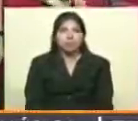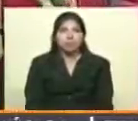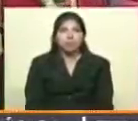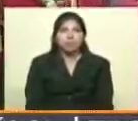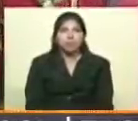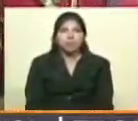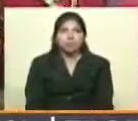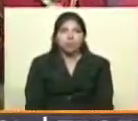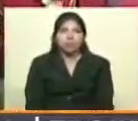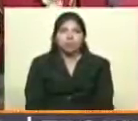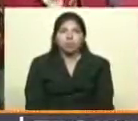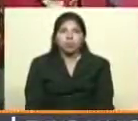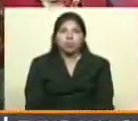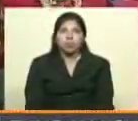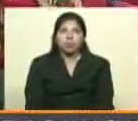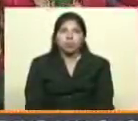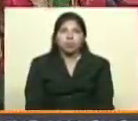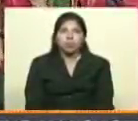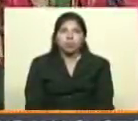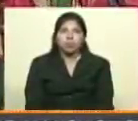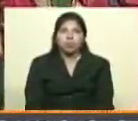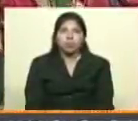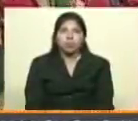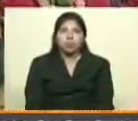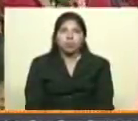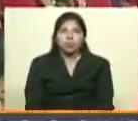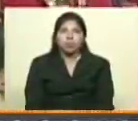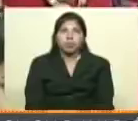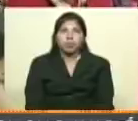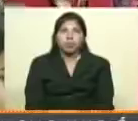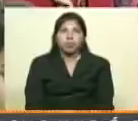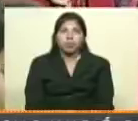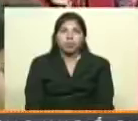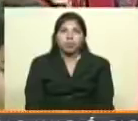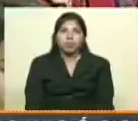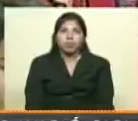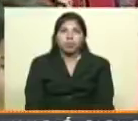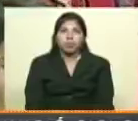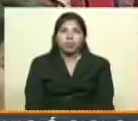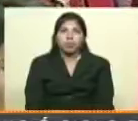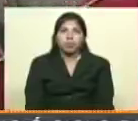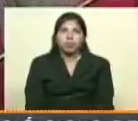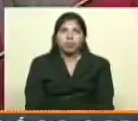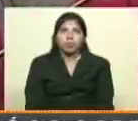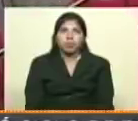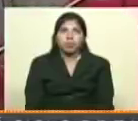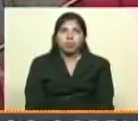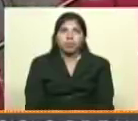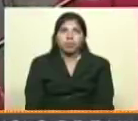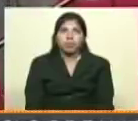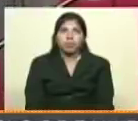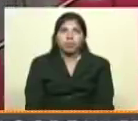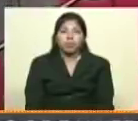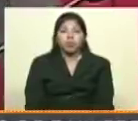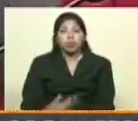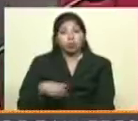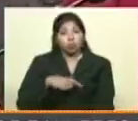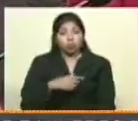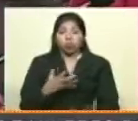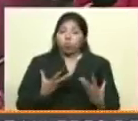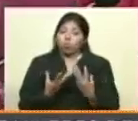Arle Herrera, desde aquí. Bueno, en verdad hemos venido a acompañar al